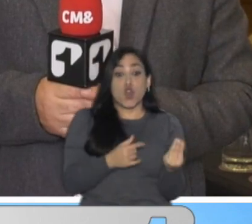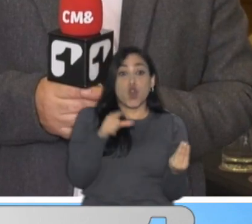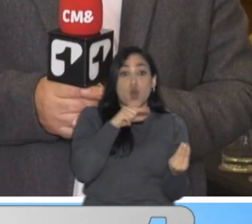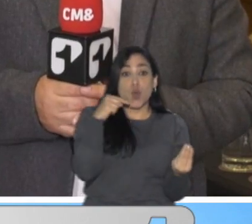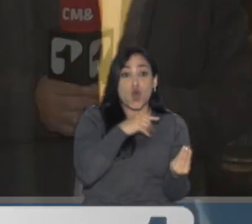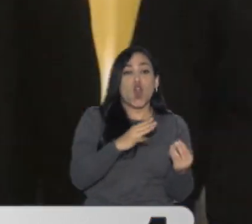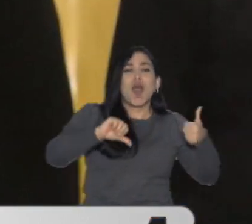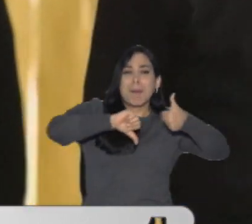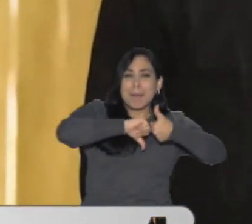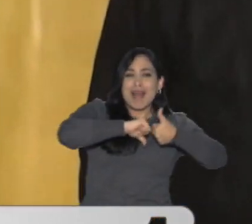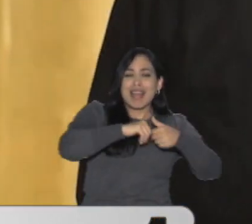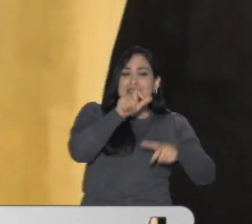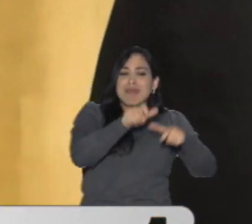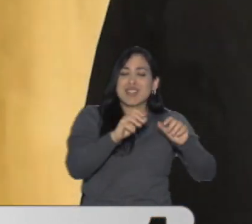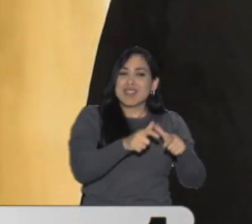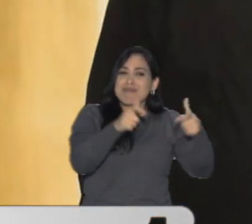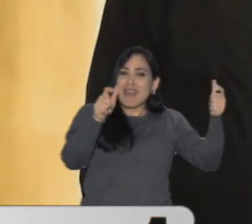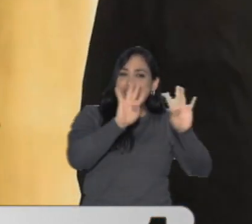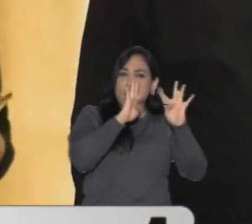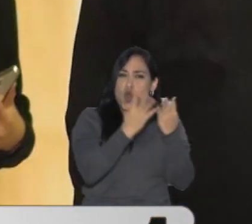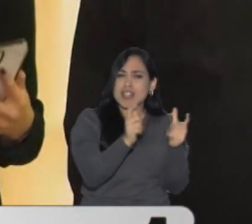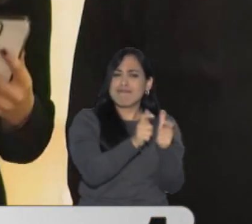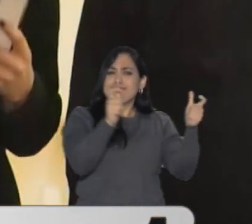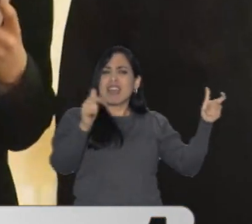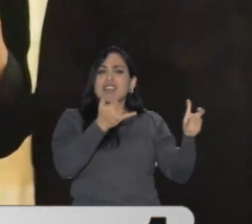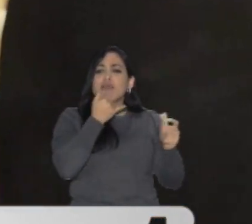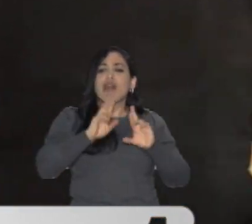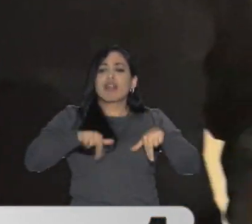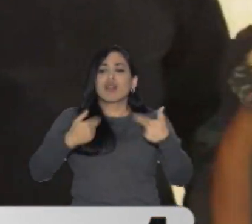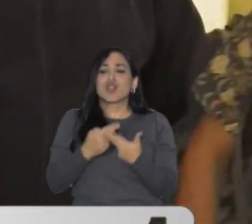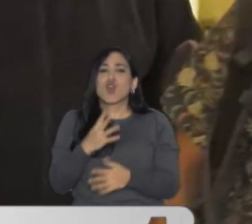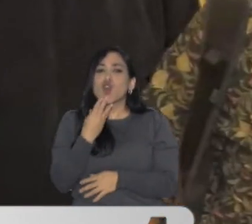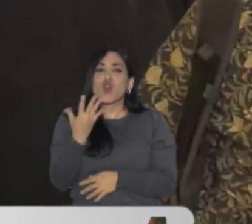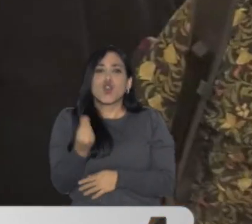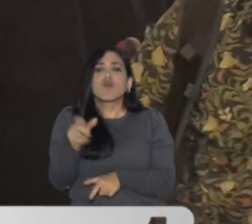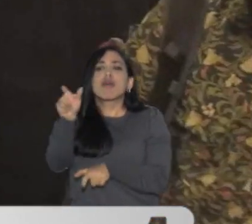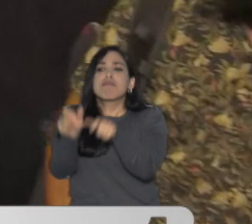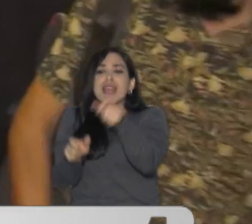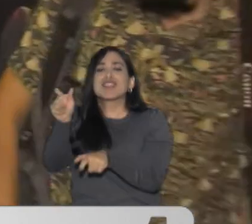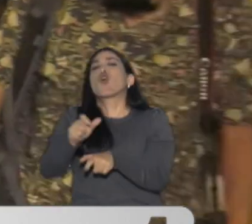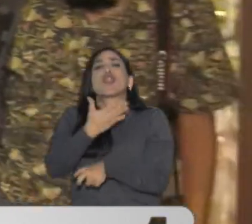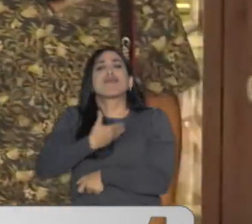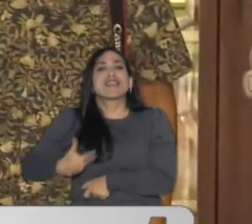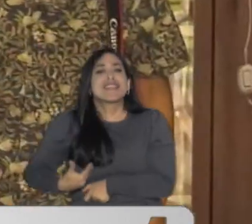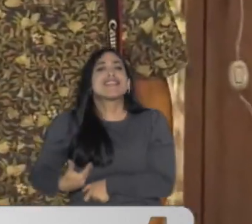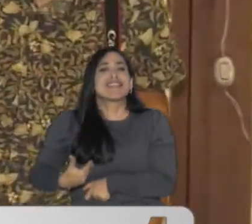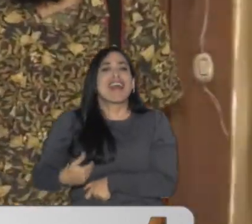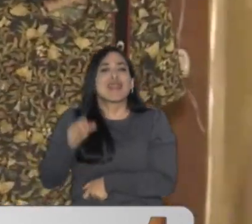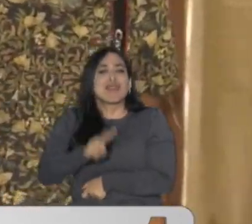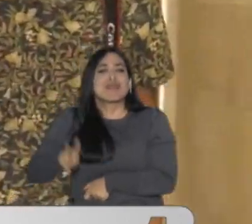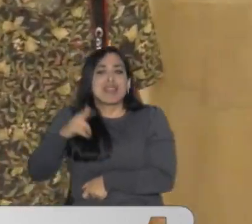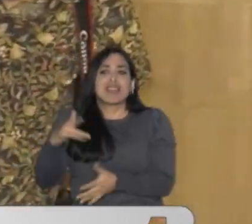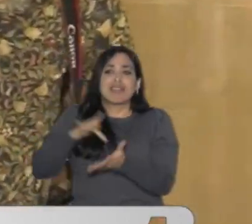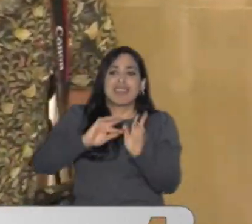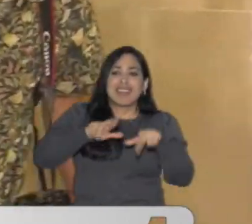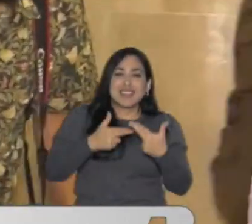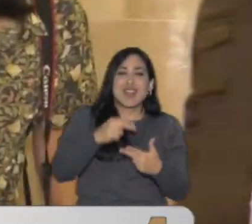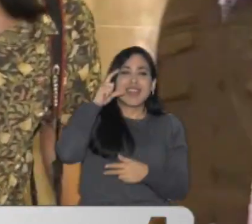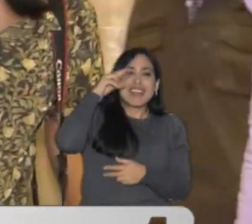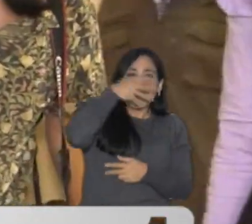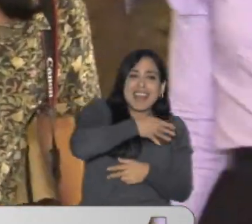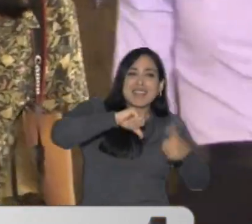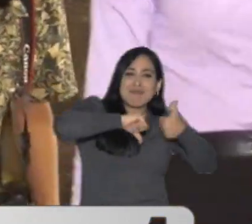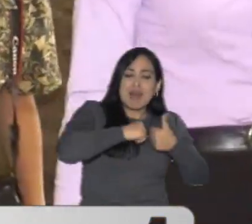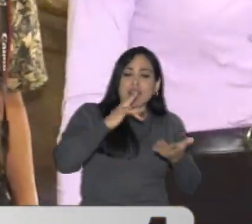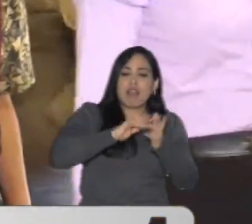Pacto Histórico, la mayoritaria del Congreso de la República, se reúne con los candidatos presidenciales y vicepresidencial, Francia Márquez, del